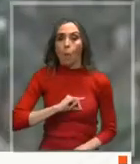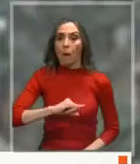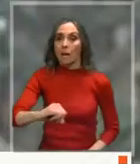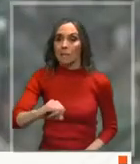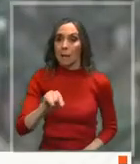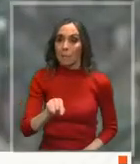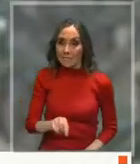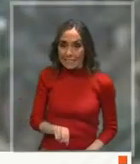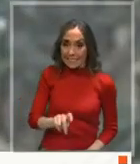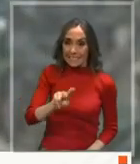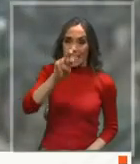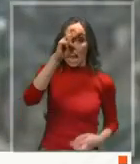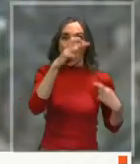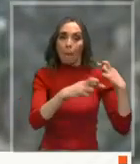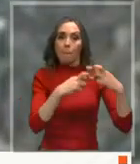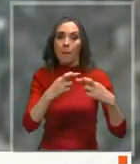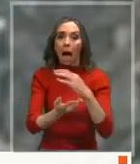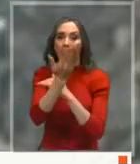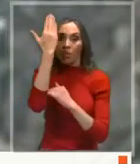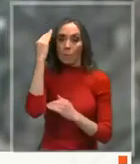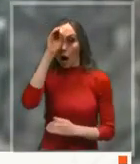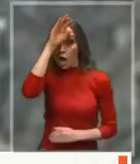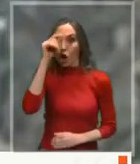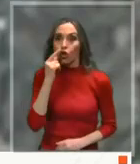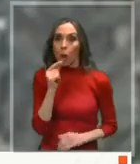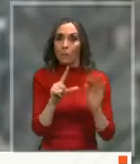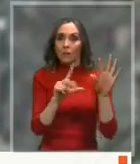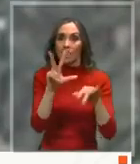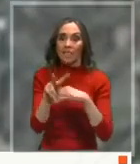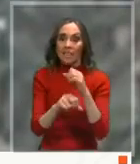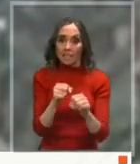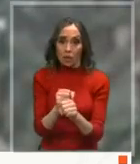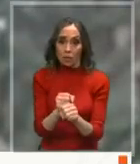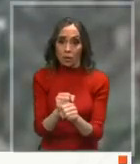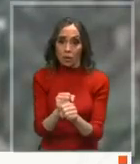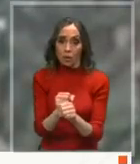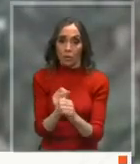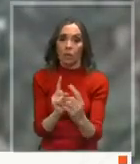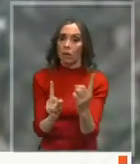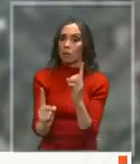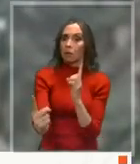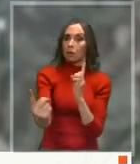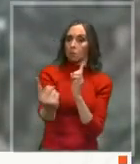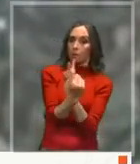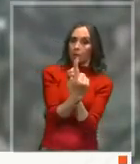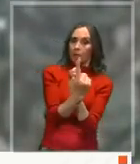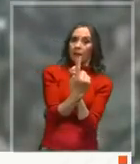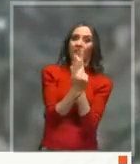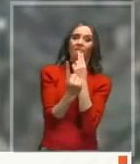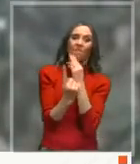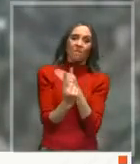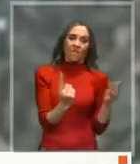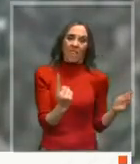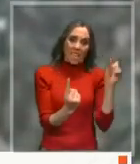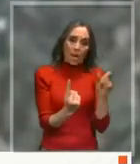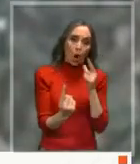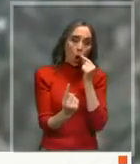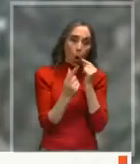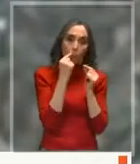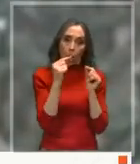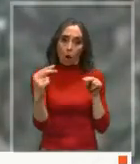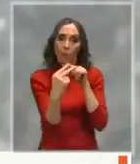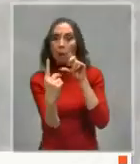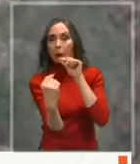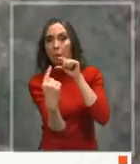esta escalera patrimonial de Lota, un hombre de 78 años se encontró de frente con un vecino del sector. Hubo un cruce